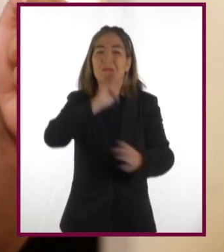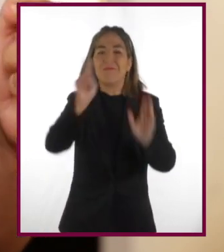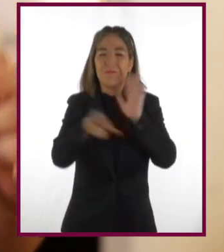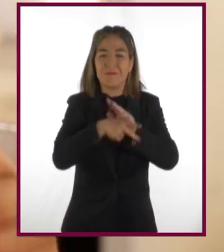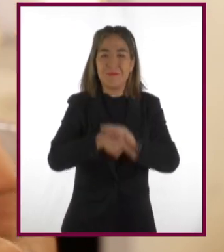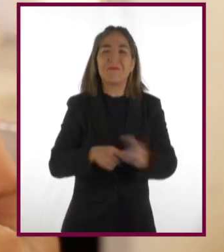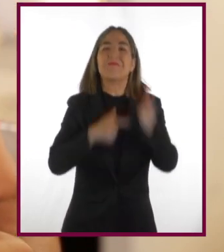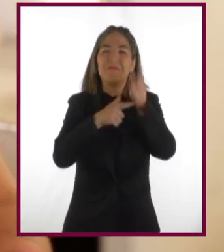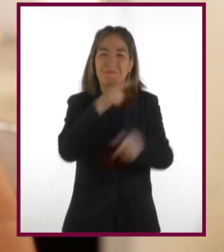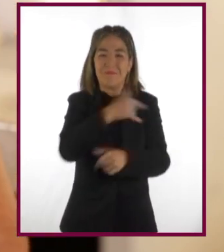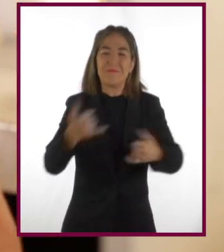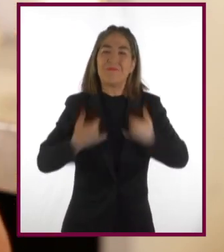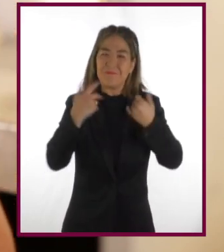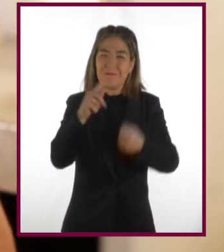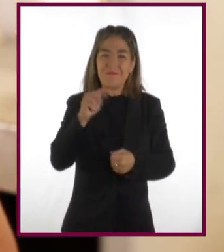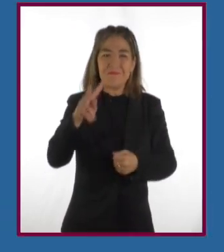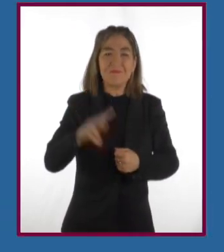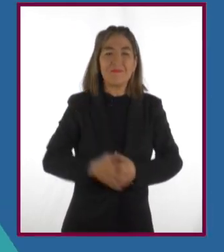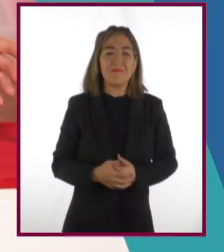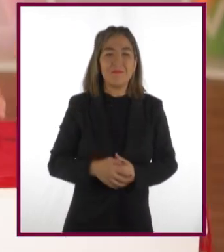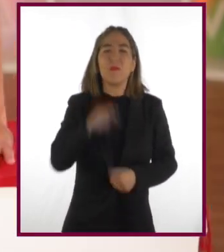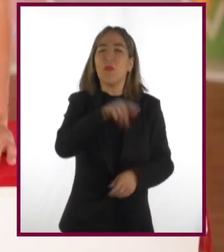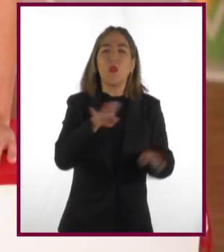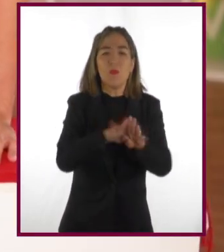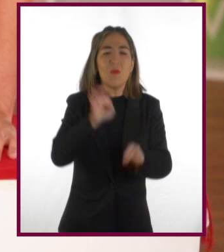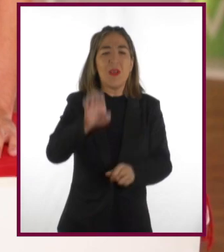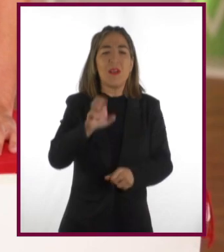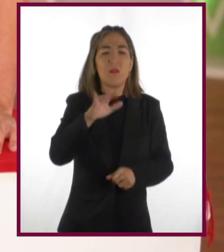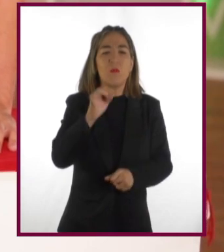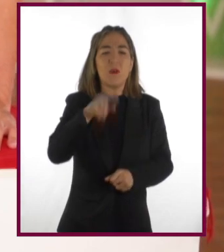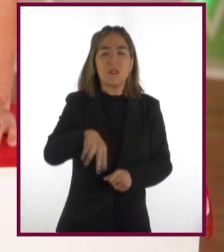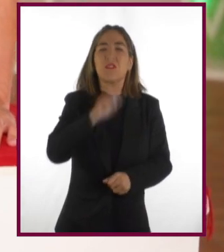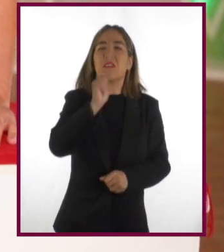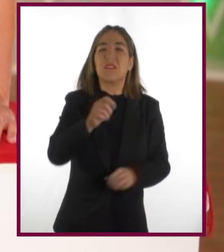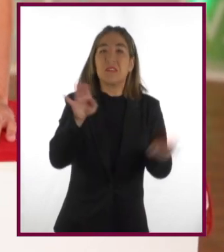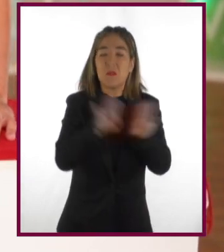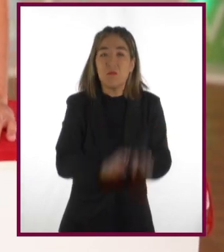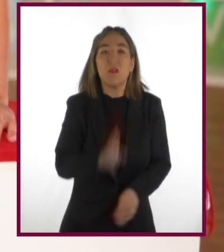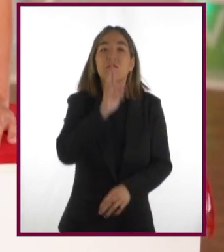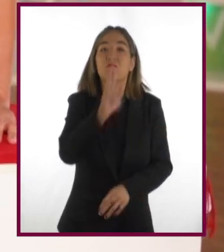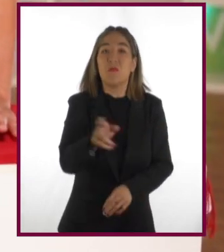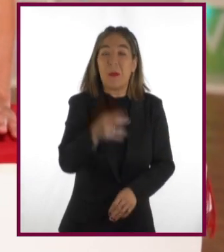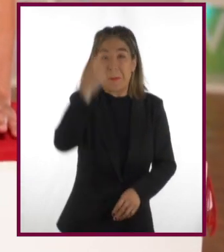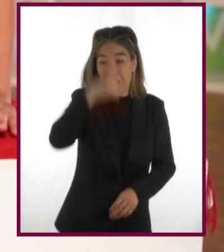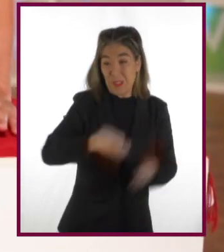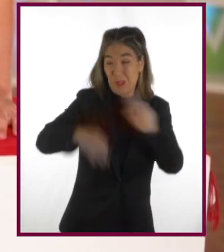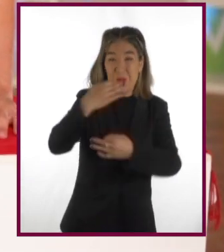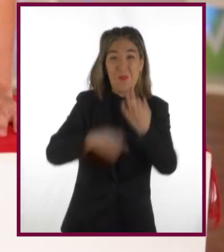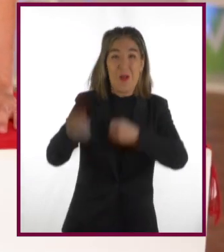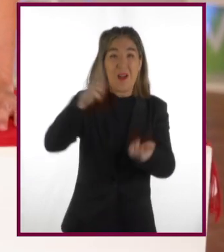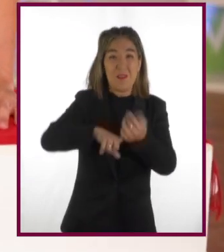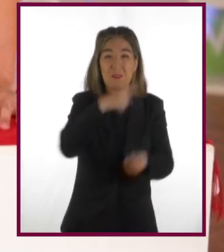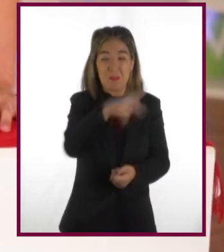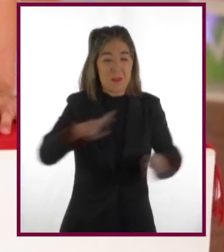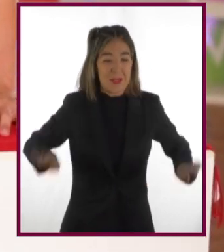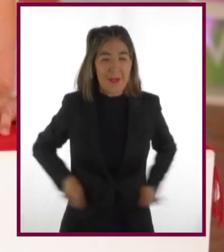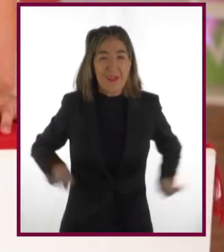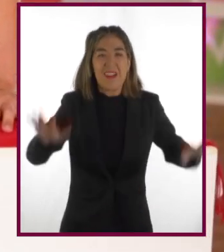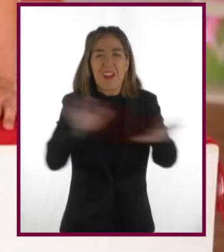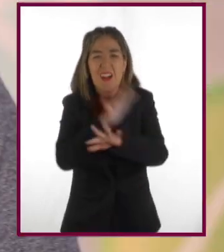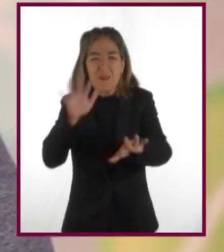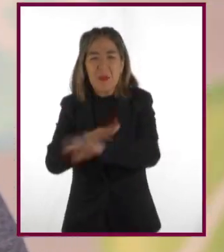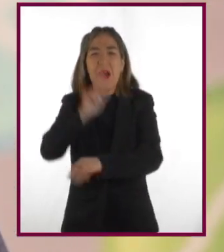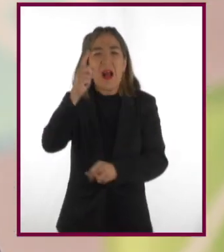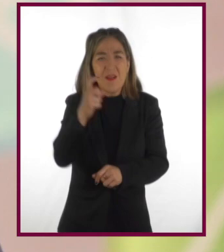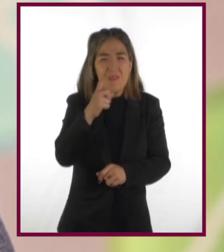adelante en el programa y nosotros continuamos en el foro. Las ecuaciones de Navier-Stokes no pueden darnos soluciones a todos los problemas del comportamiento de